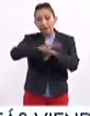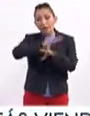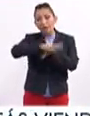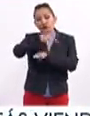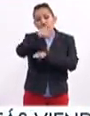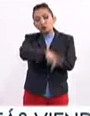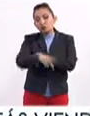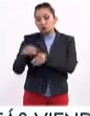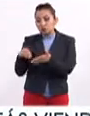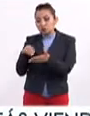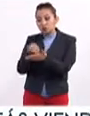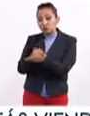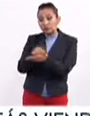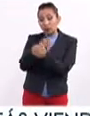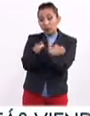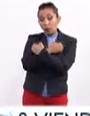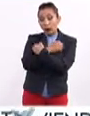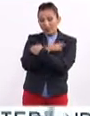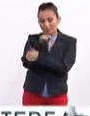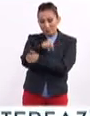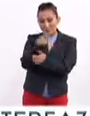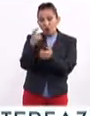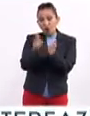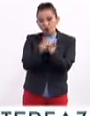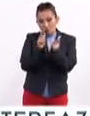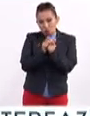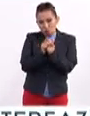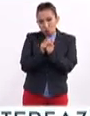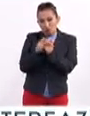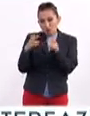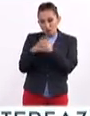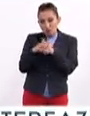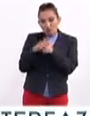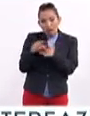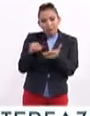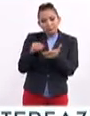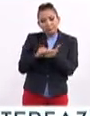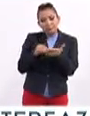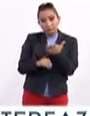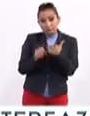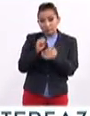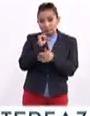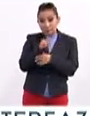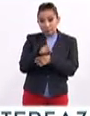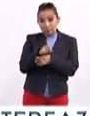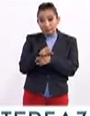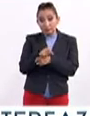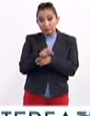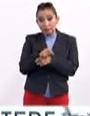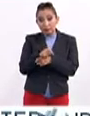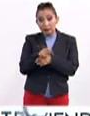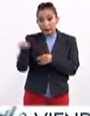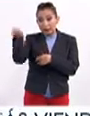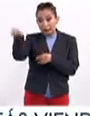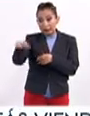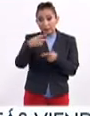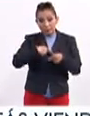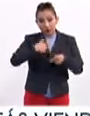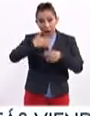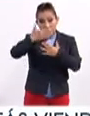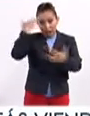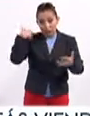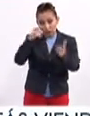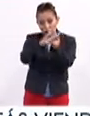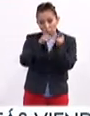su implementación de la educación de estos grupos guerrilleros, donde incluye, por cierto, a personas que